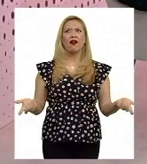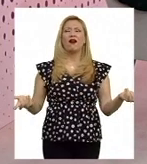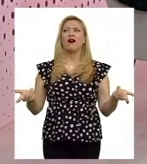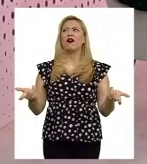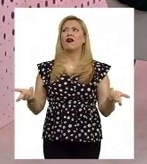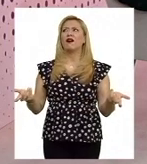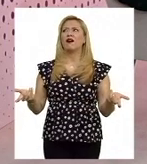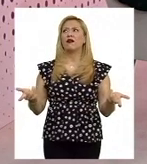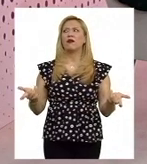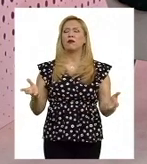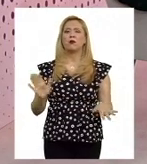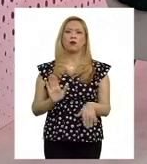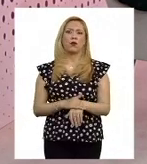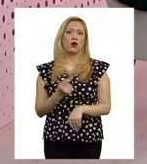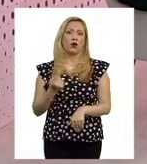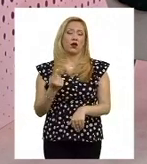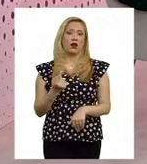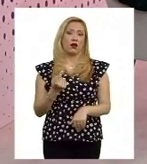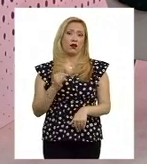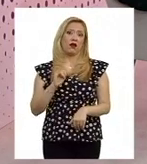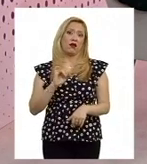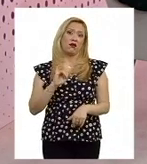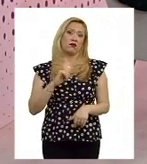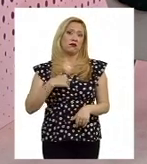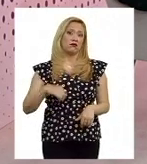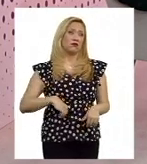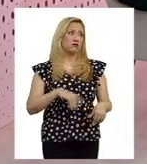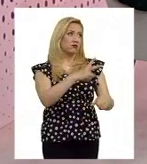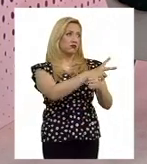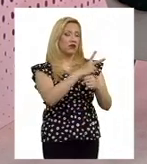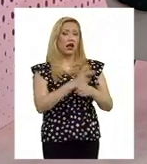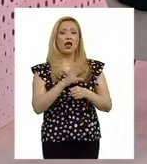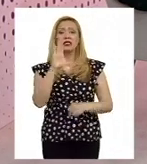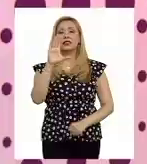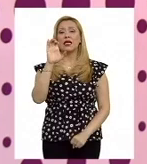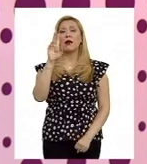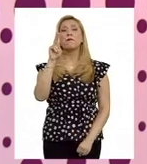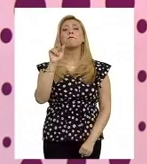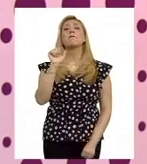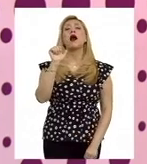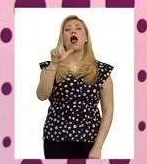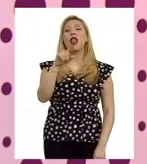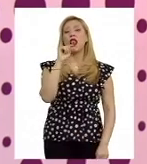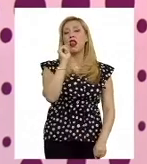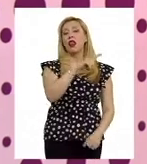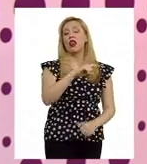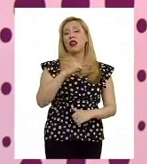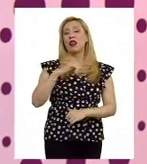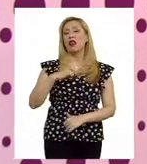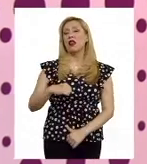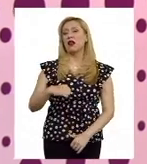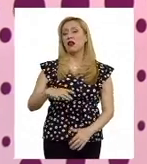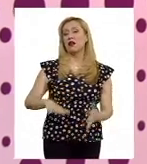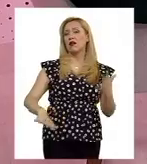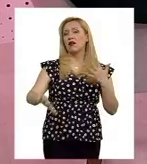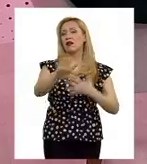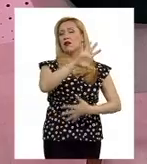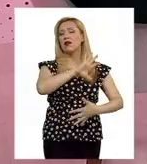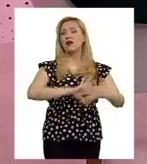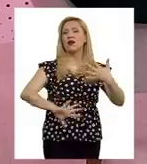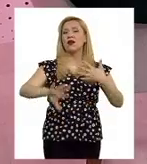el interés de invitar a CEPAL? ¿Qué pasa en los países y en las regiones donde se originan